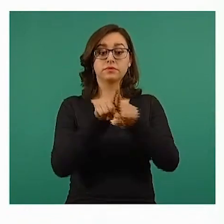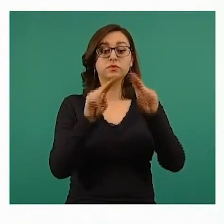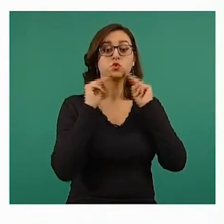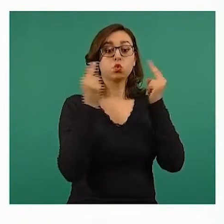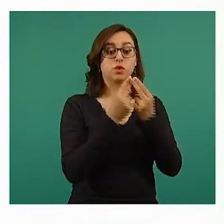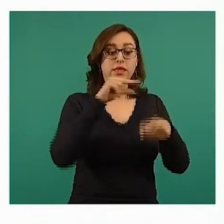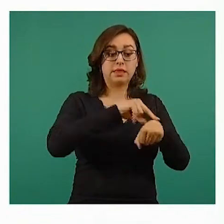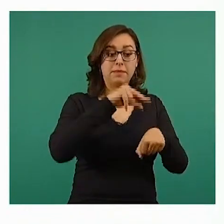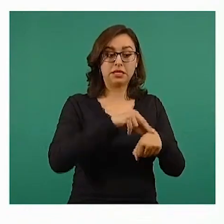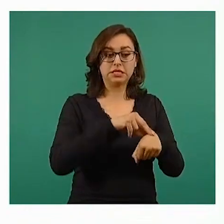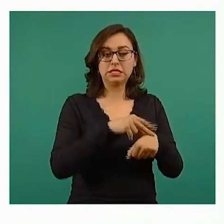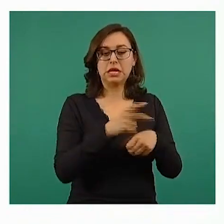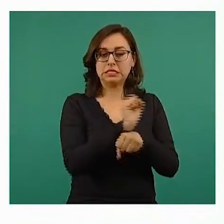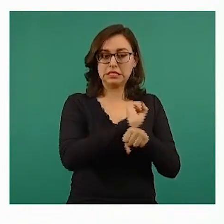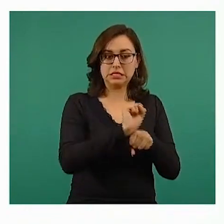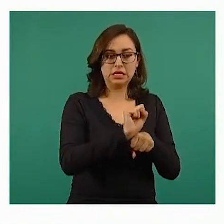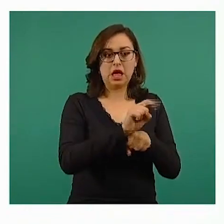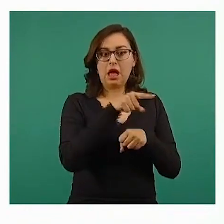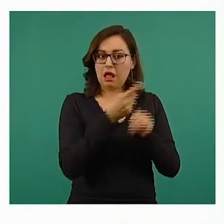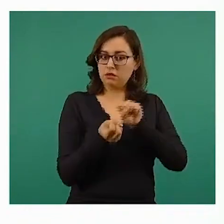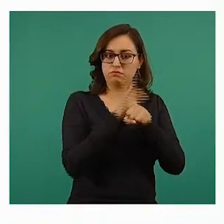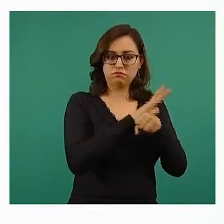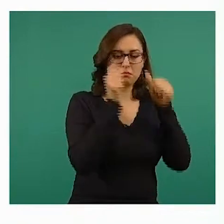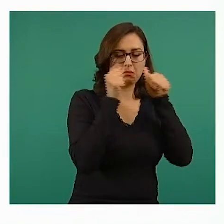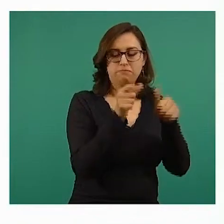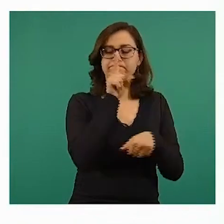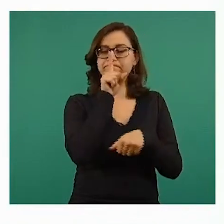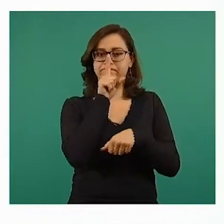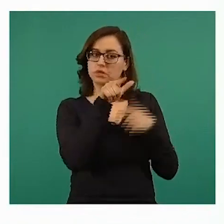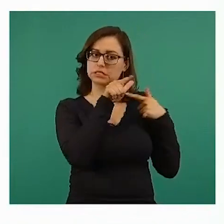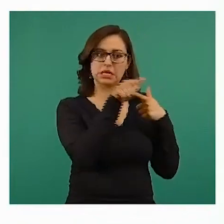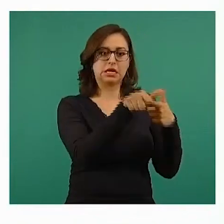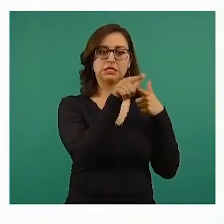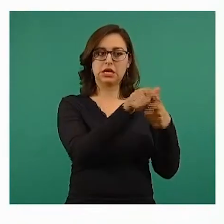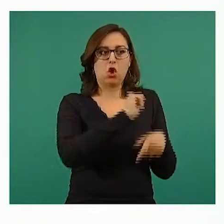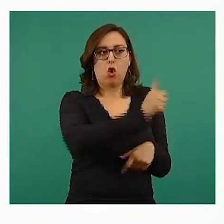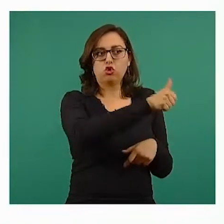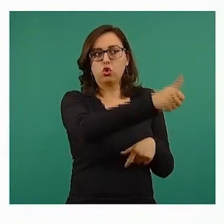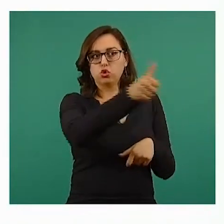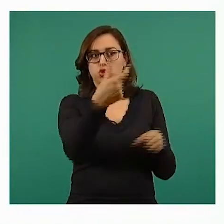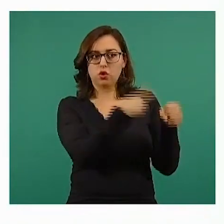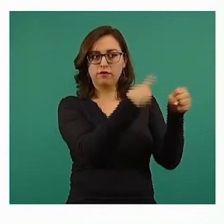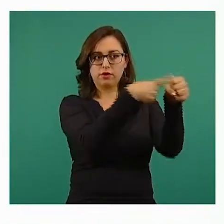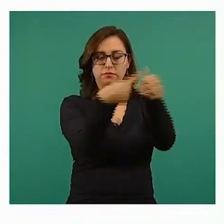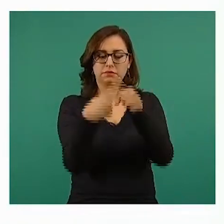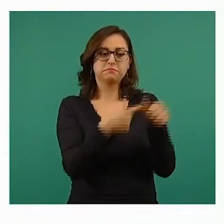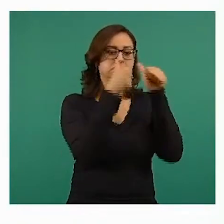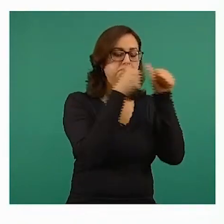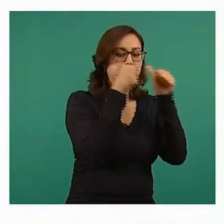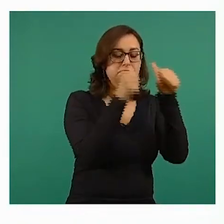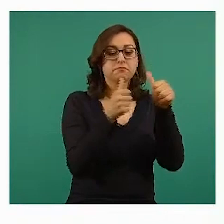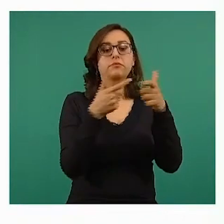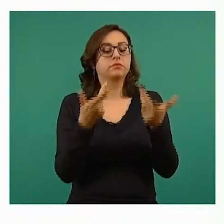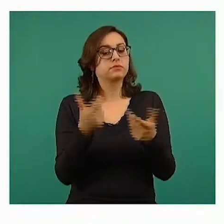la operación, respetando el otorgamiento de las consultas de medicina familiar y de atención preventiva de acuerdo al semáforo epidemiológico, pero por supuesto